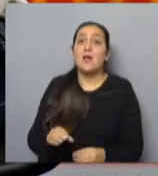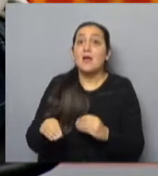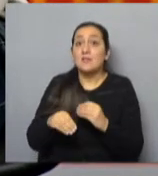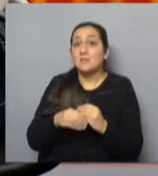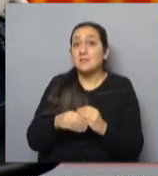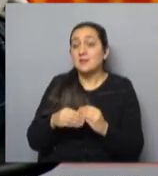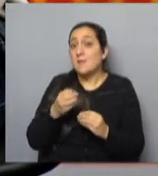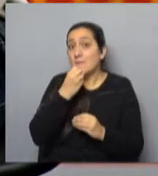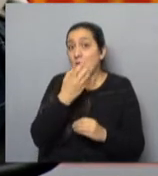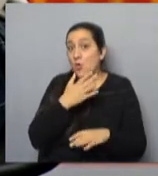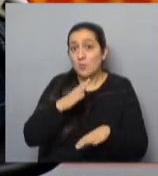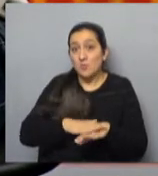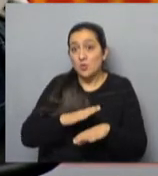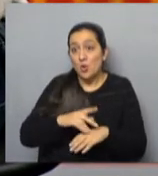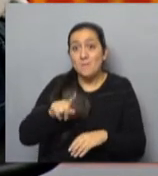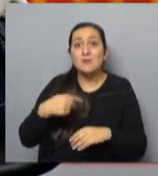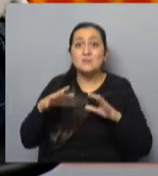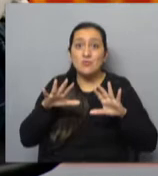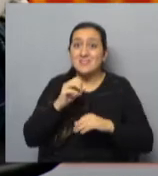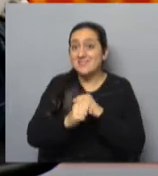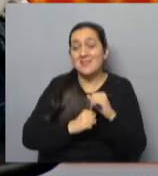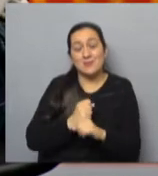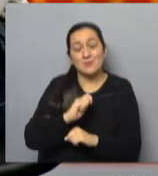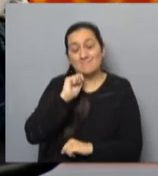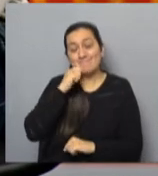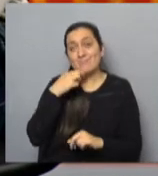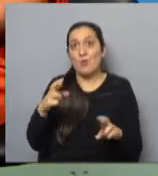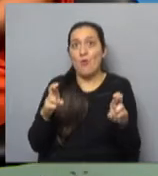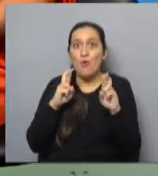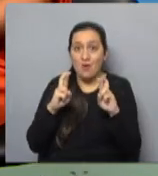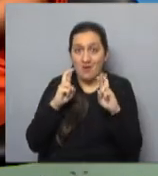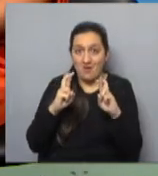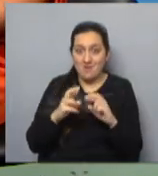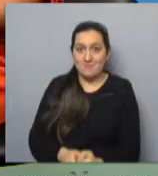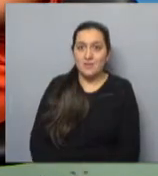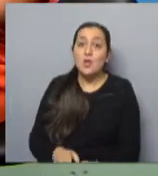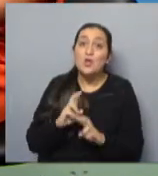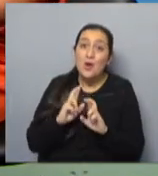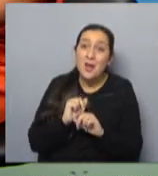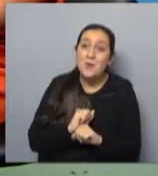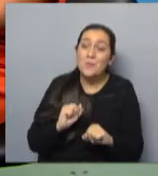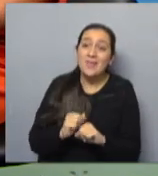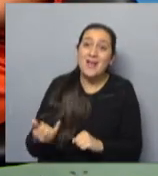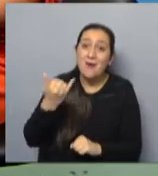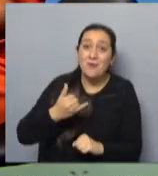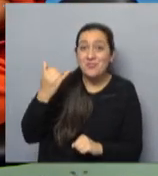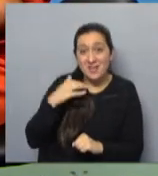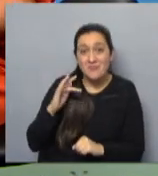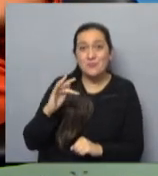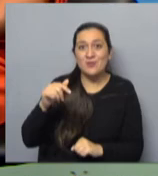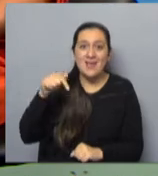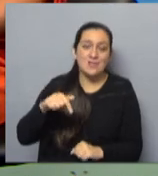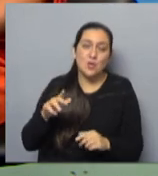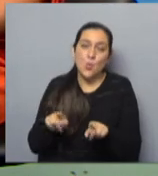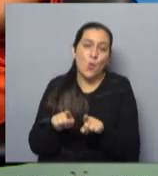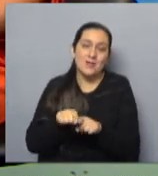viene lo mejor sea lo que va a pasar en el próximo 10 años o hacer una locura ojalá estemos acá los 3 vengan a contarnos todos esos pasos está su casa así que